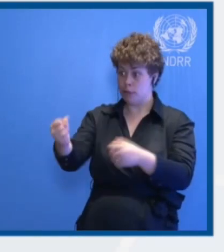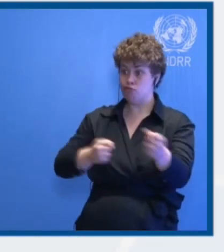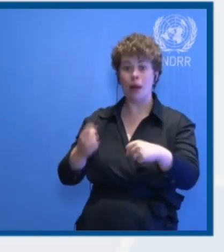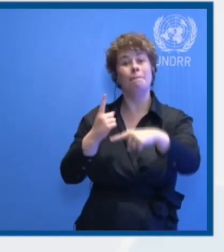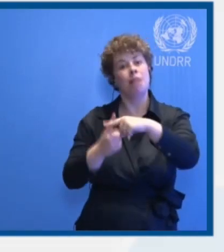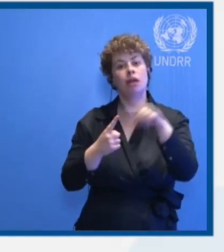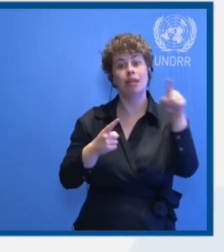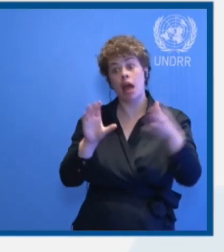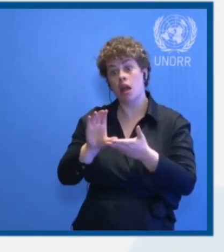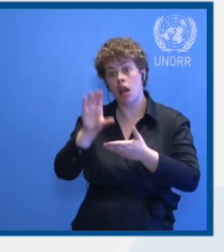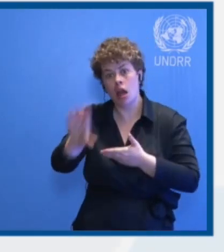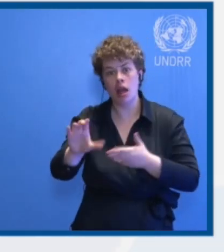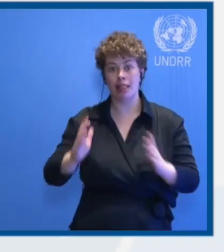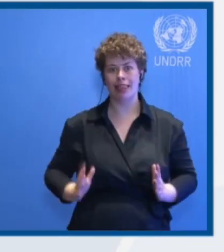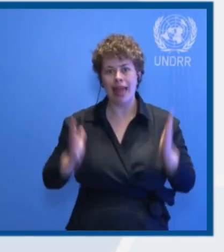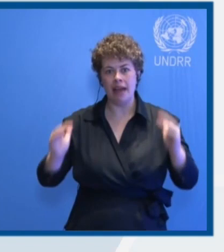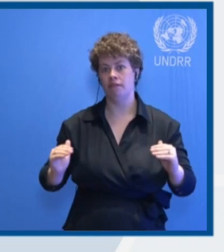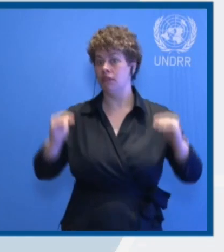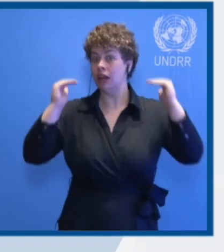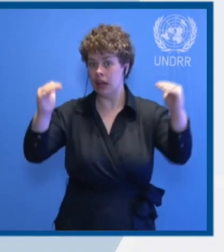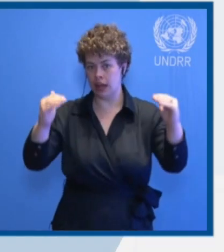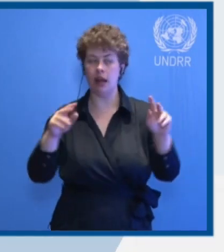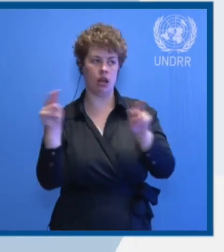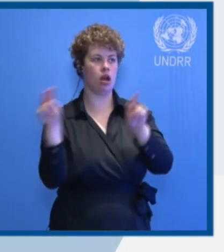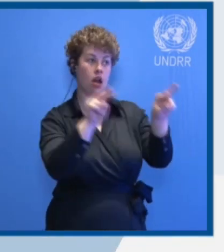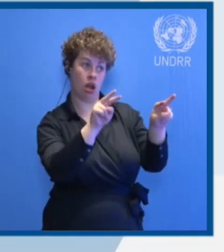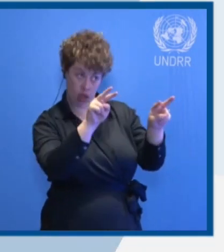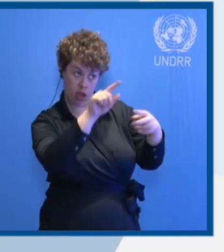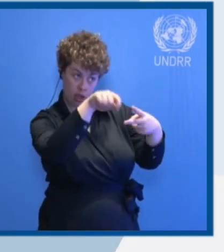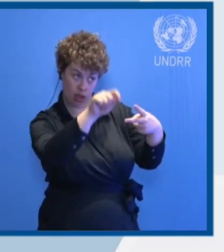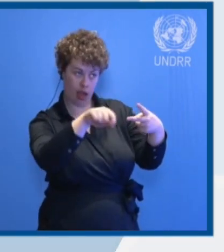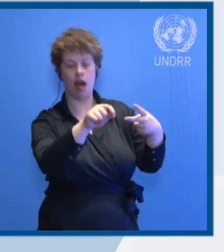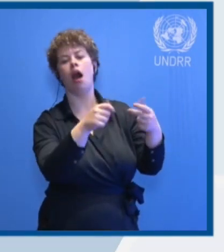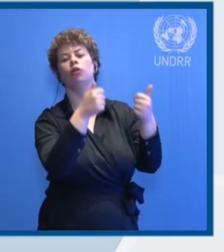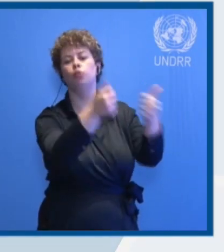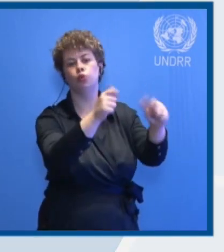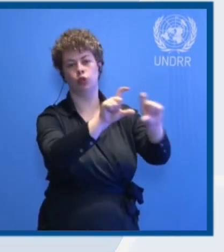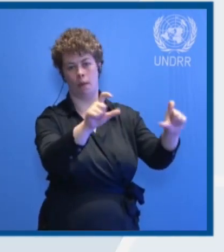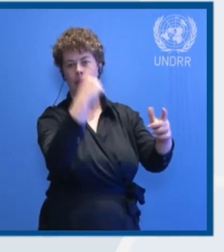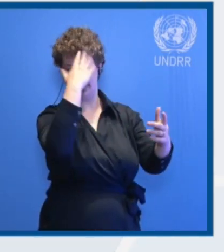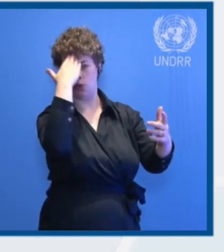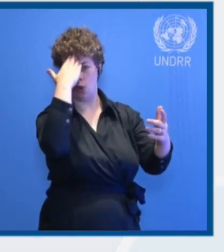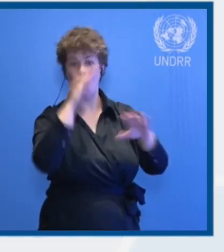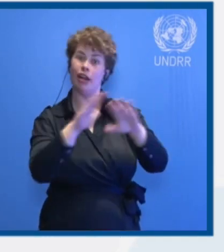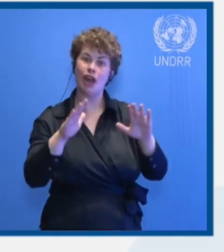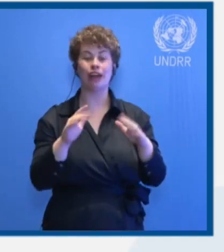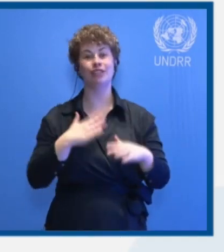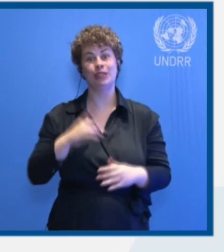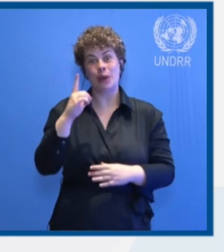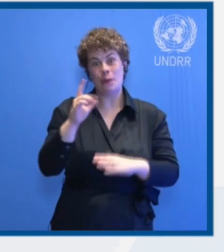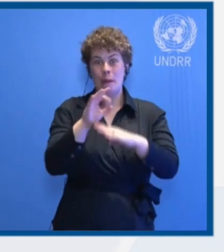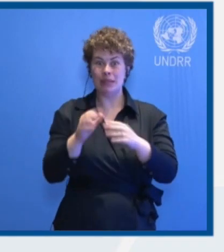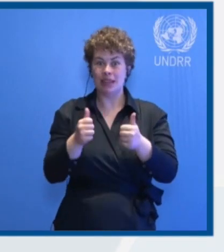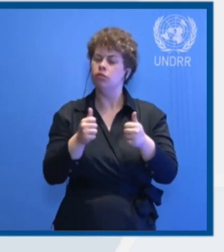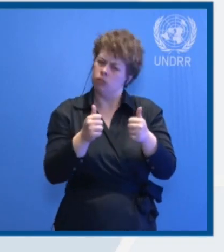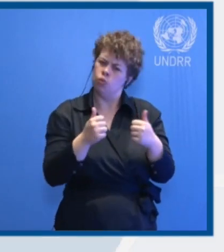Thank you. I know we are soon running out of time. Maybe I'll just